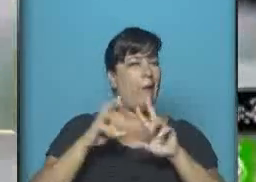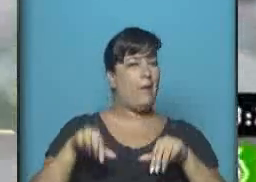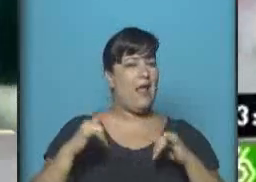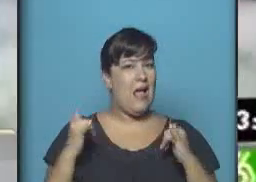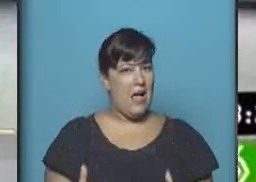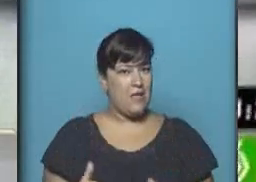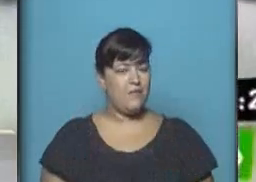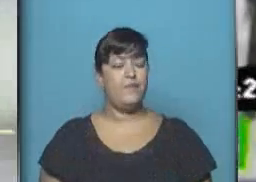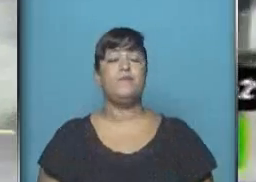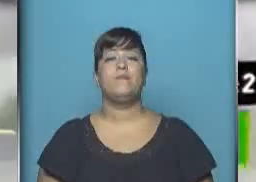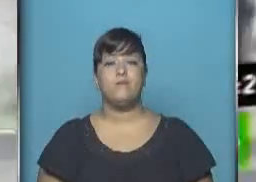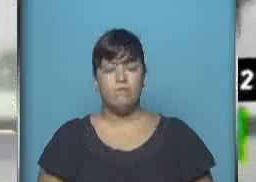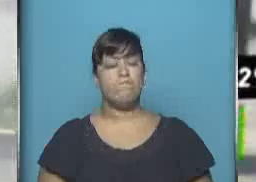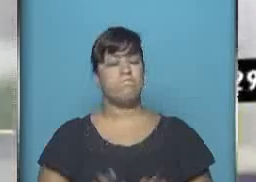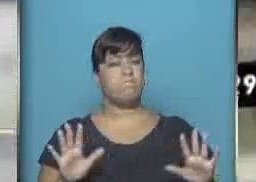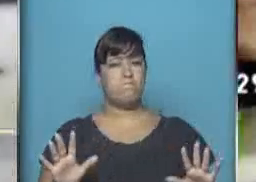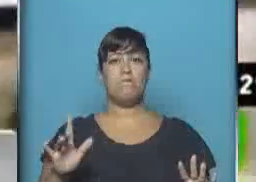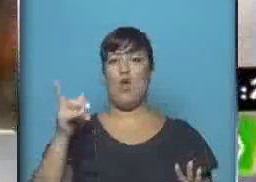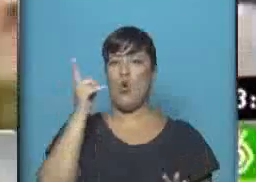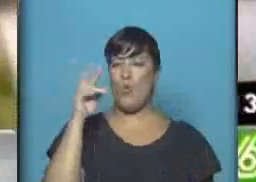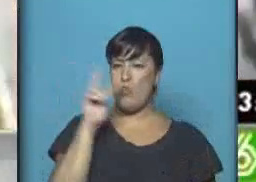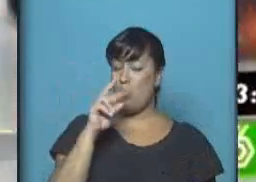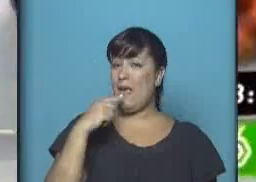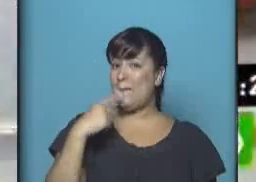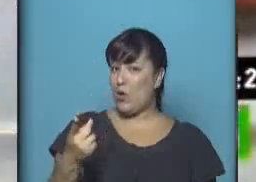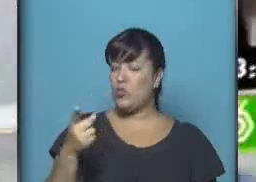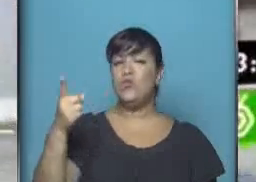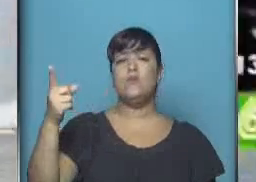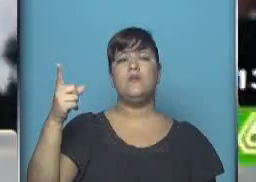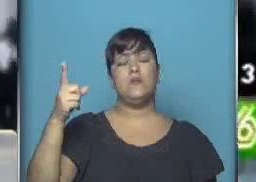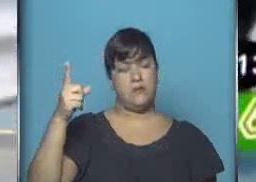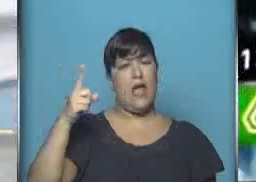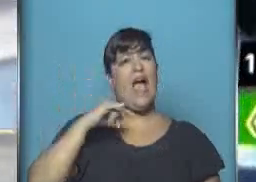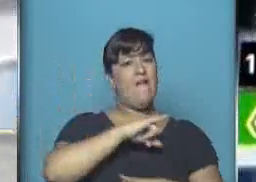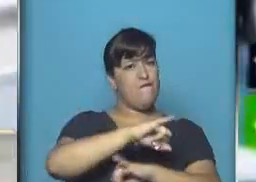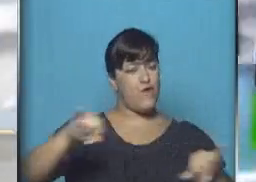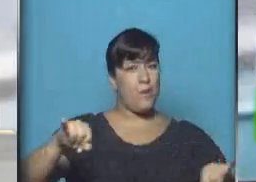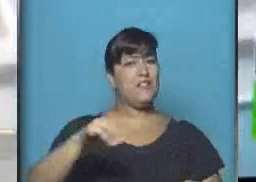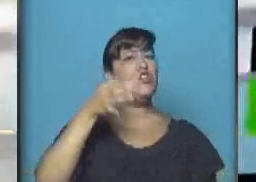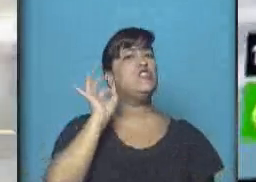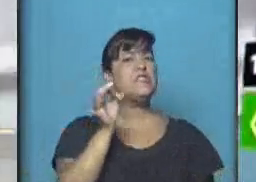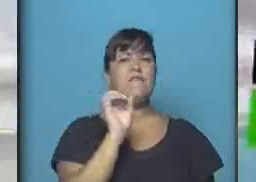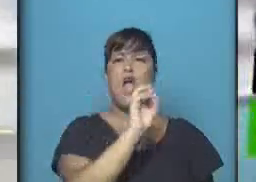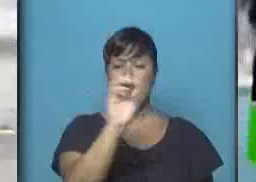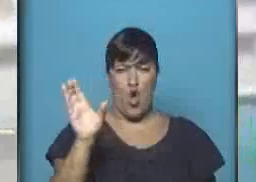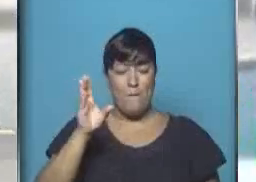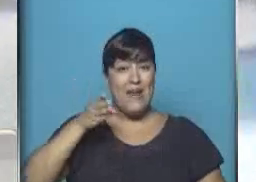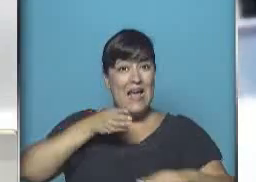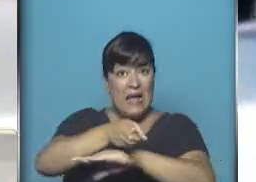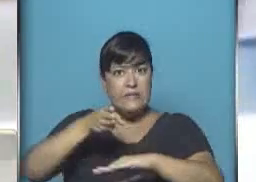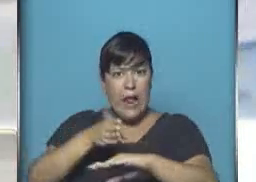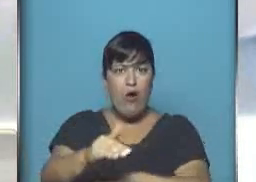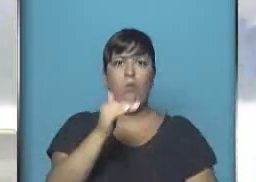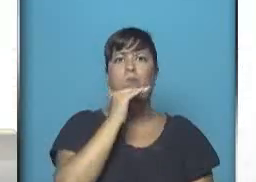Lourdes, llama la atención por lo que cuentan los testigos, más los datos que aportás, que sabían los nombres, que entraron, incluso los